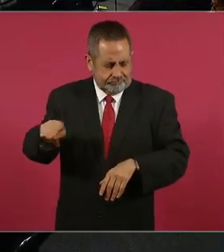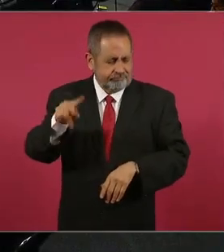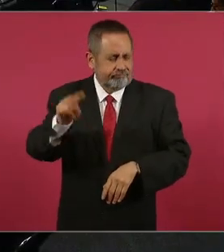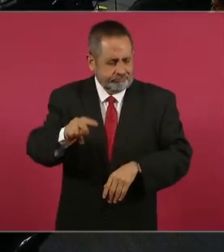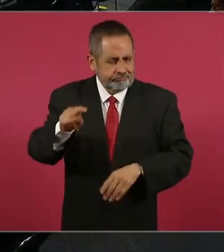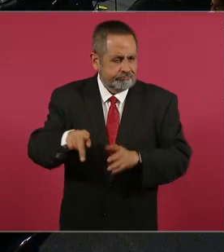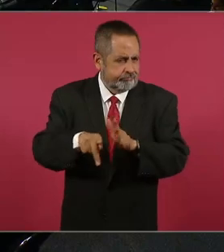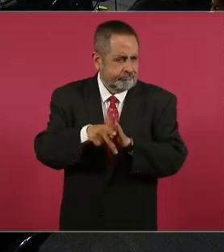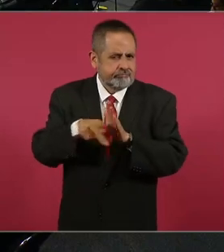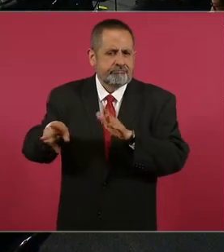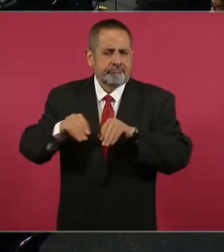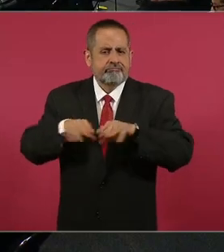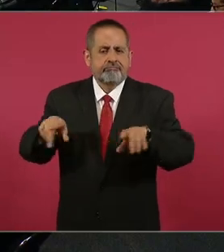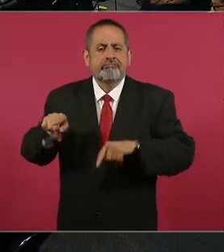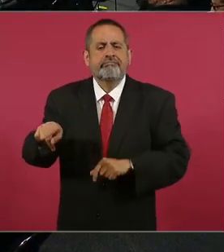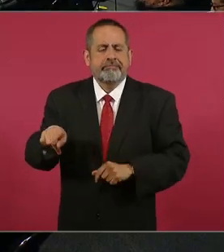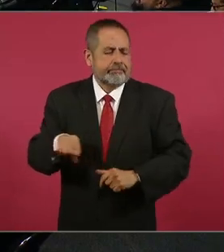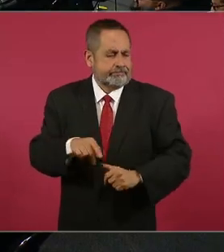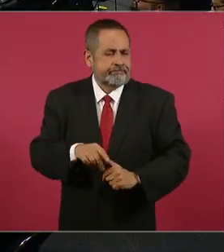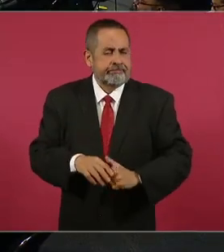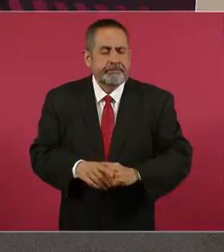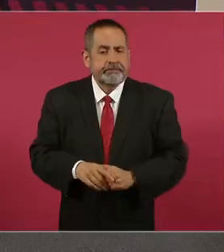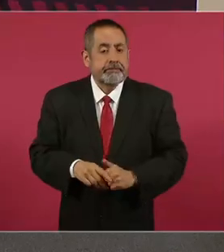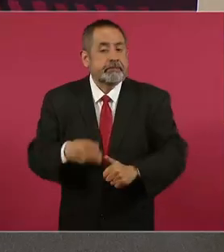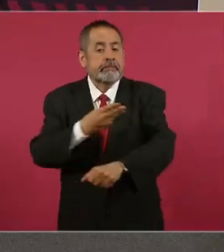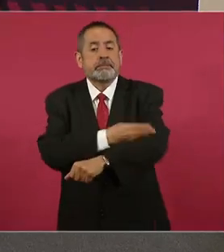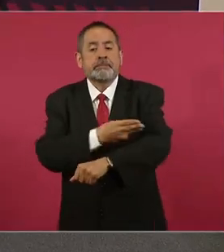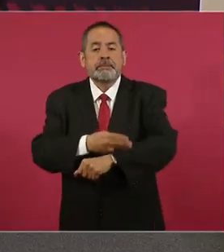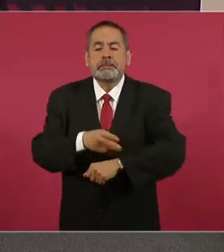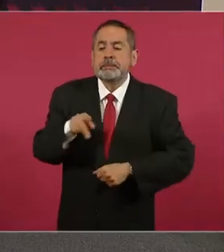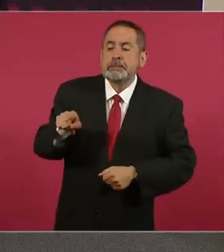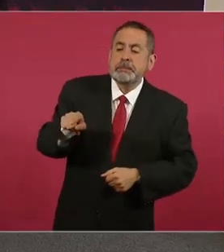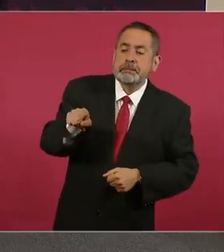los apoya porque